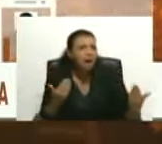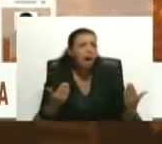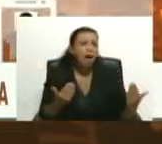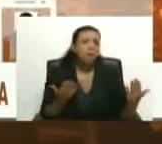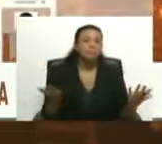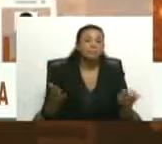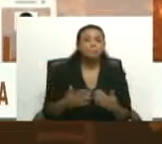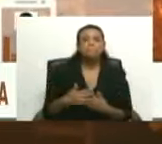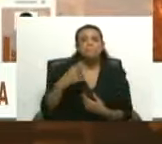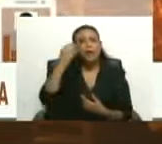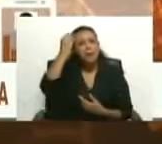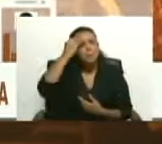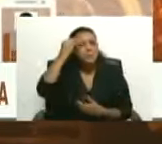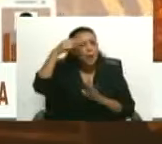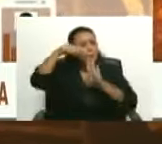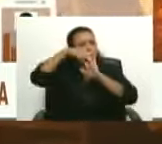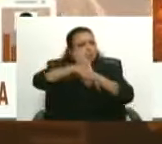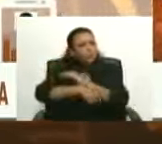compatriota,